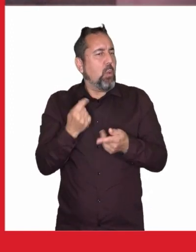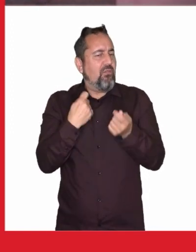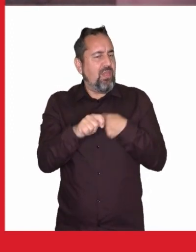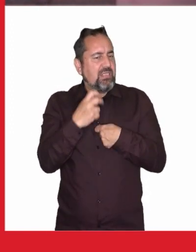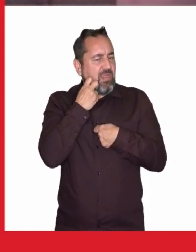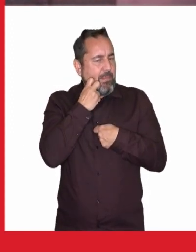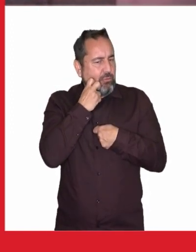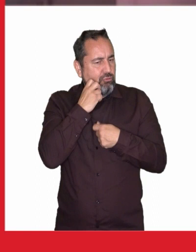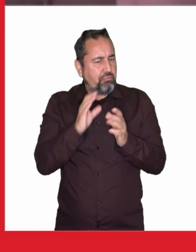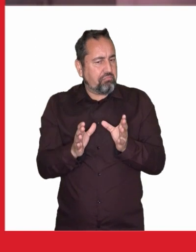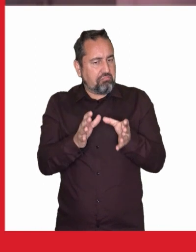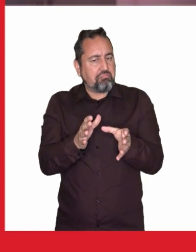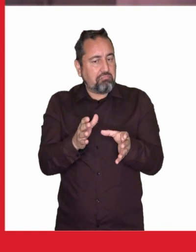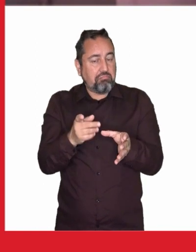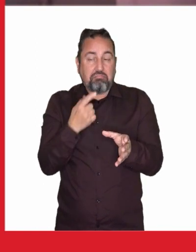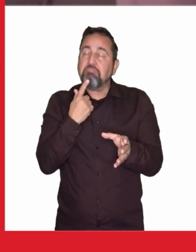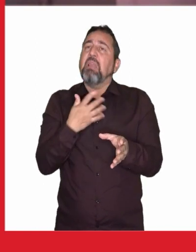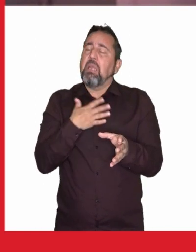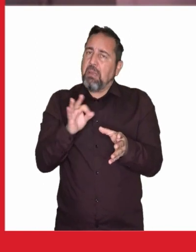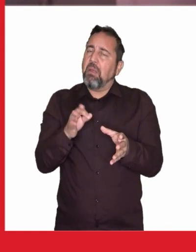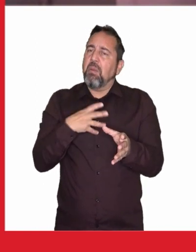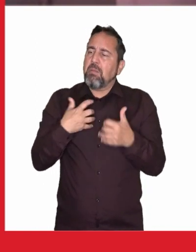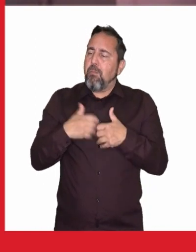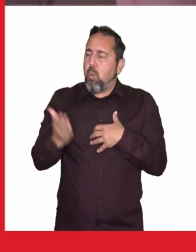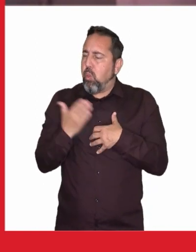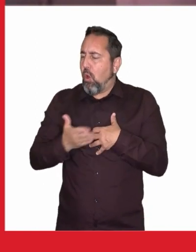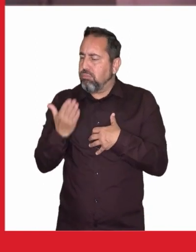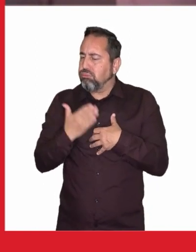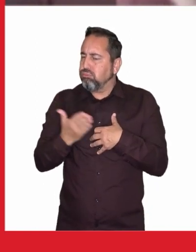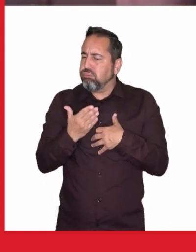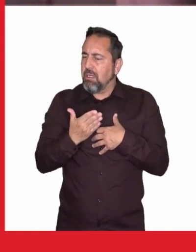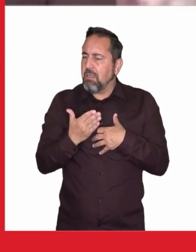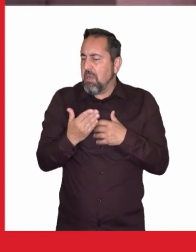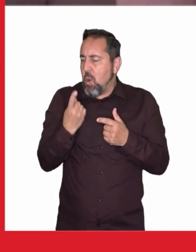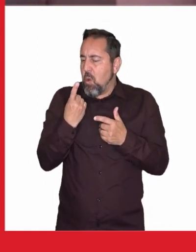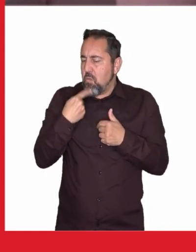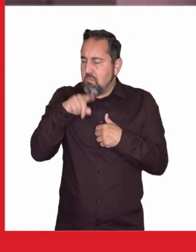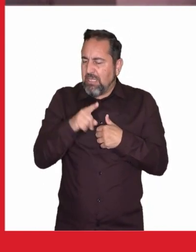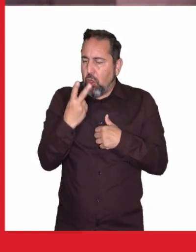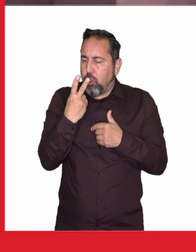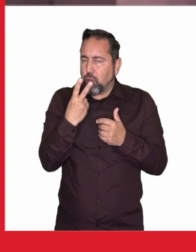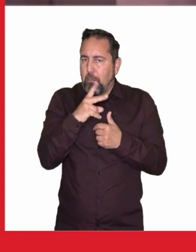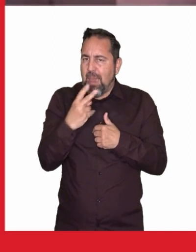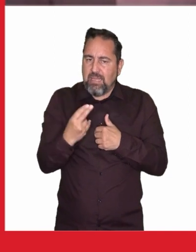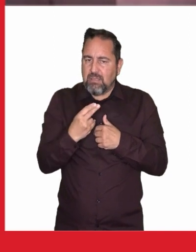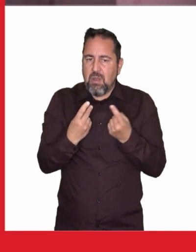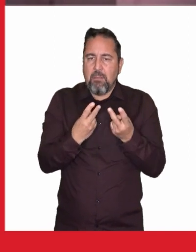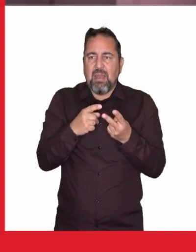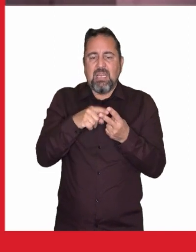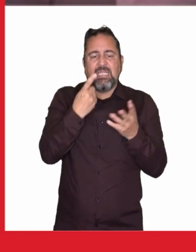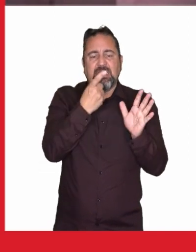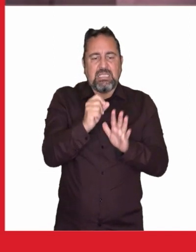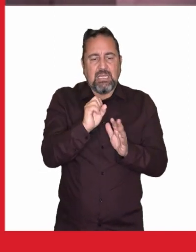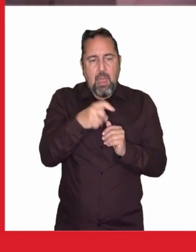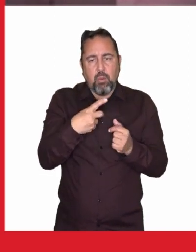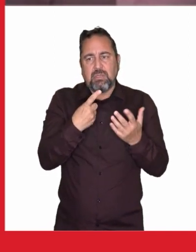rápido puede ser, vamos a ver, tú quieres vender zapatos, me dices que tienes capacidad para producir 2 pares de